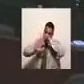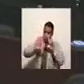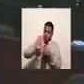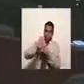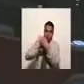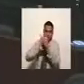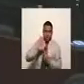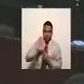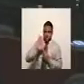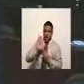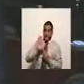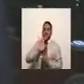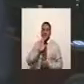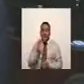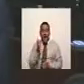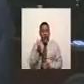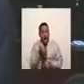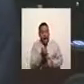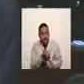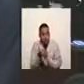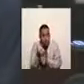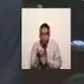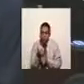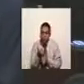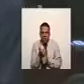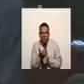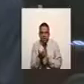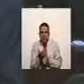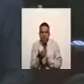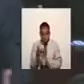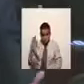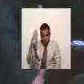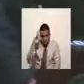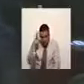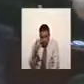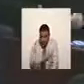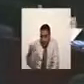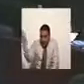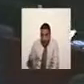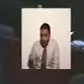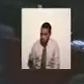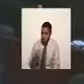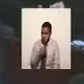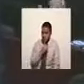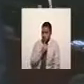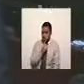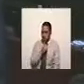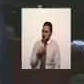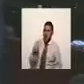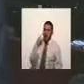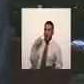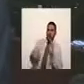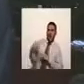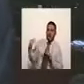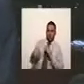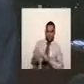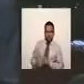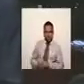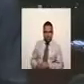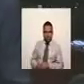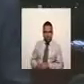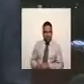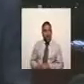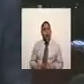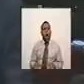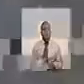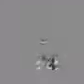soldados, para que entonces ahora se acepte tranquilamente que vengan soldados